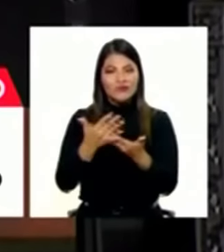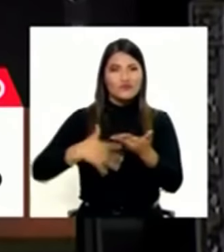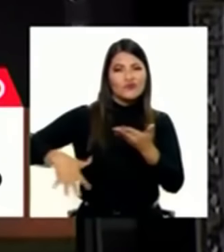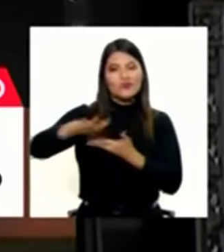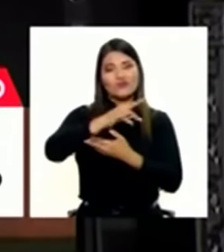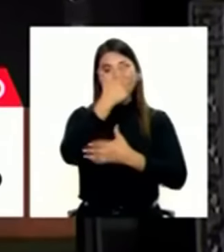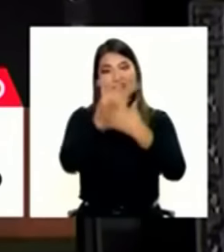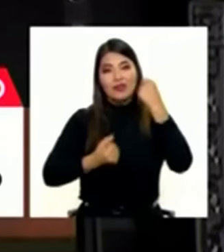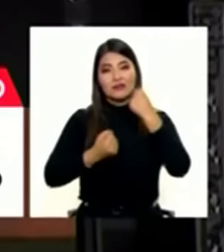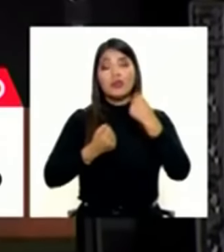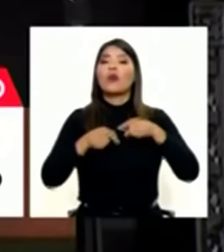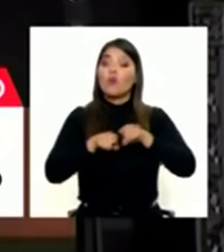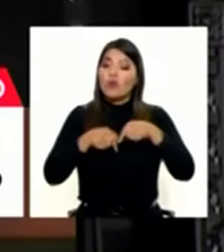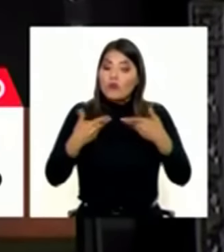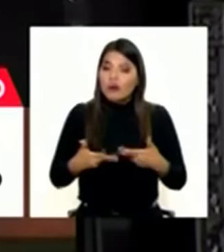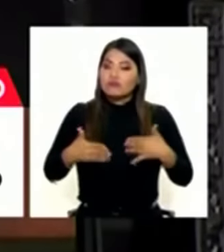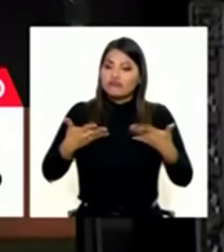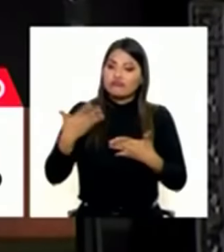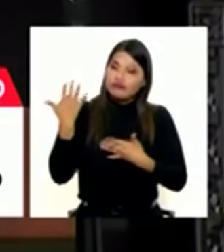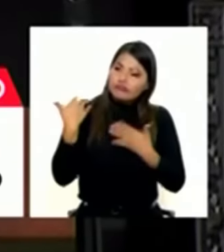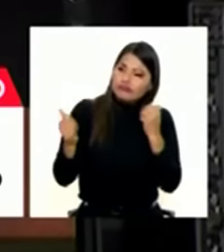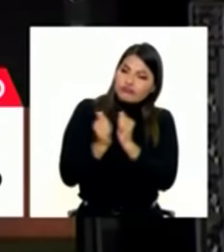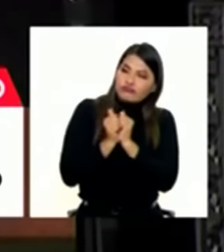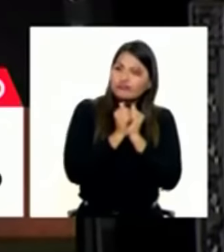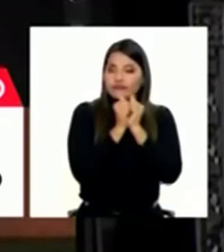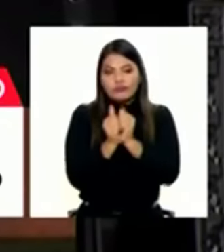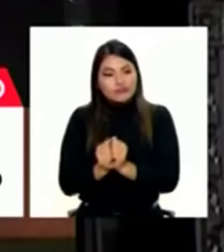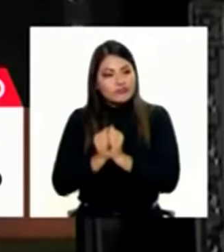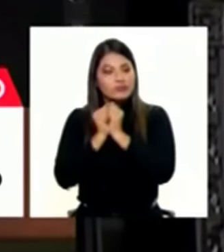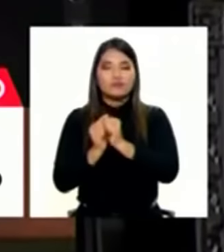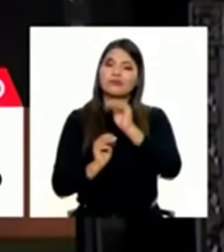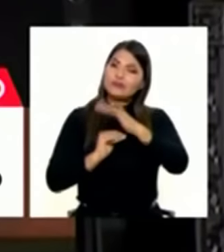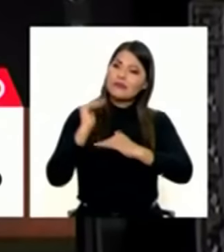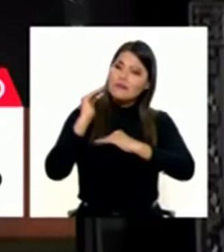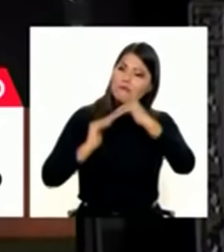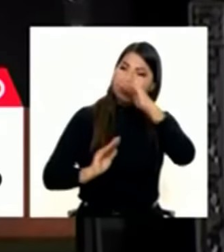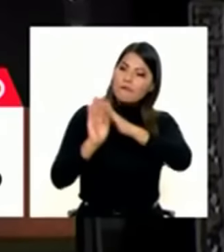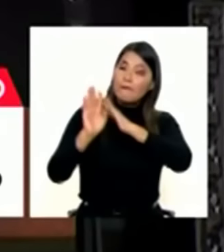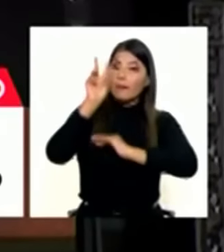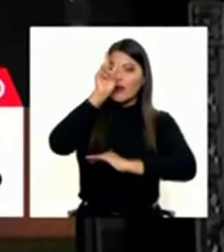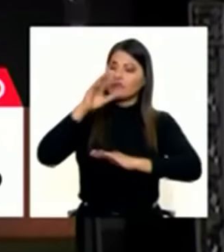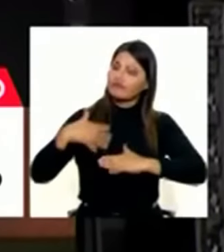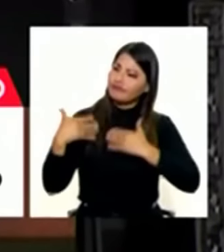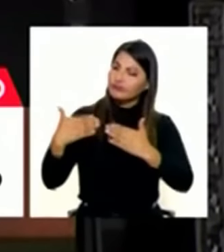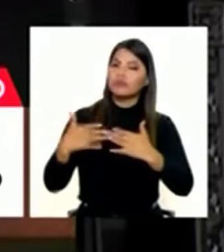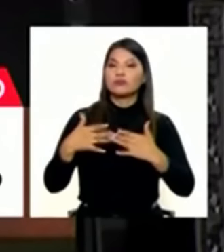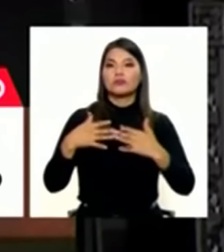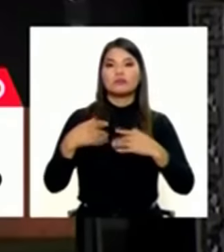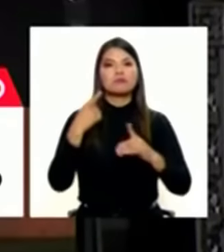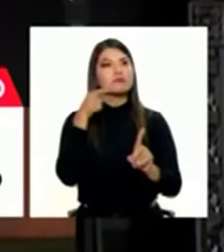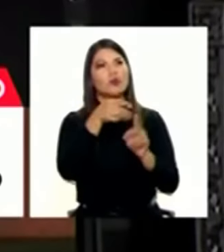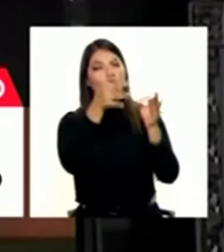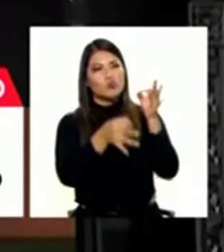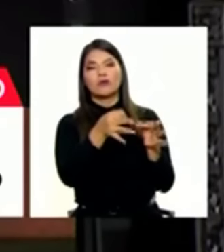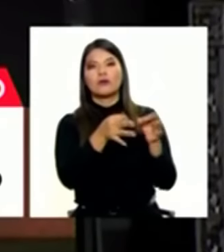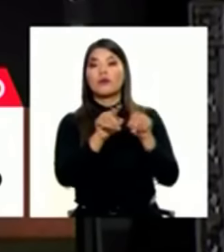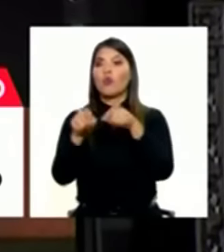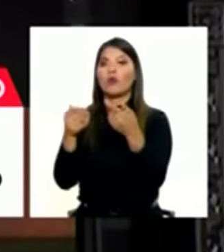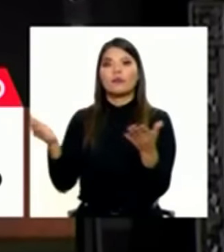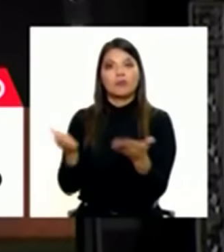Unidos, seguiremos construyendo el país que merecemos, más justo y con